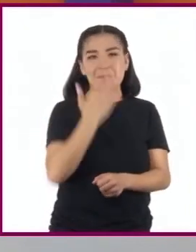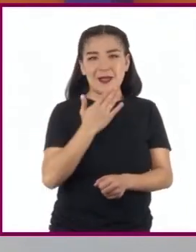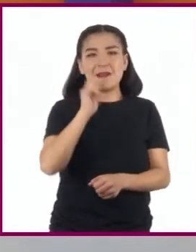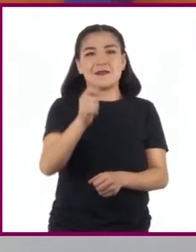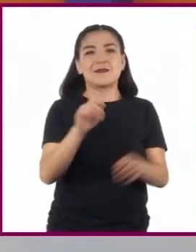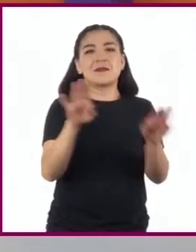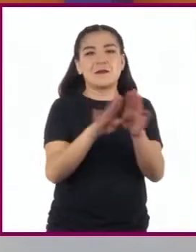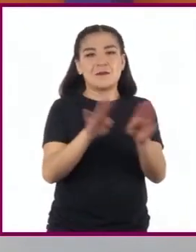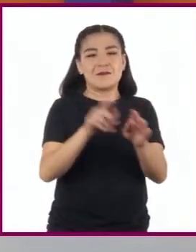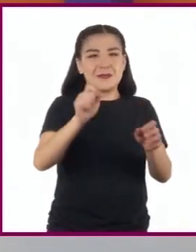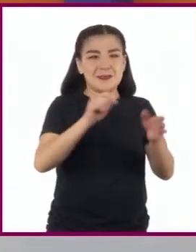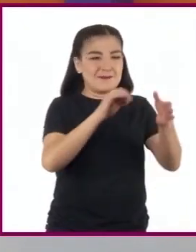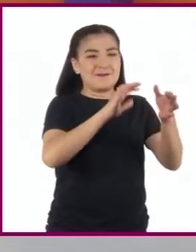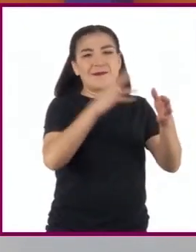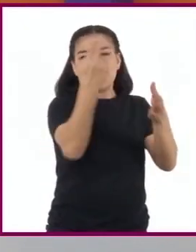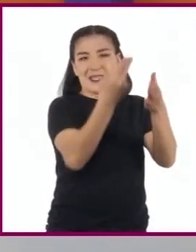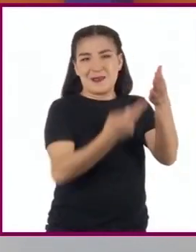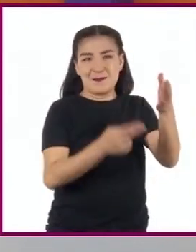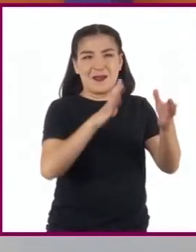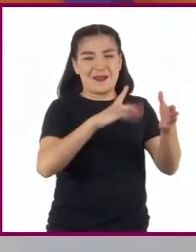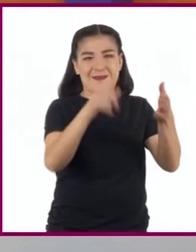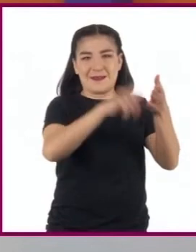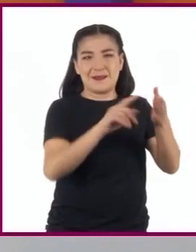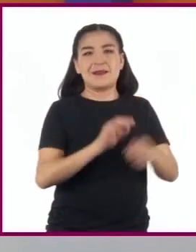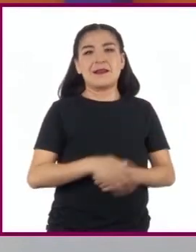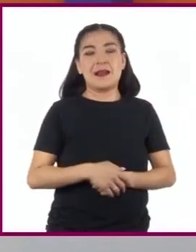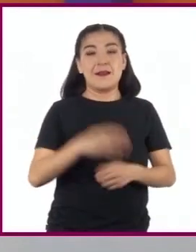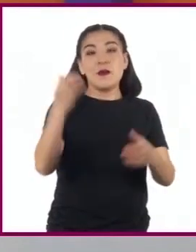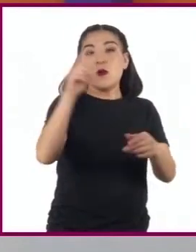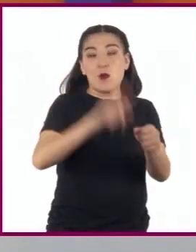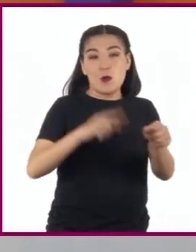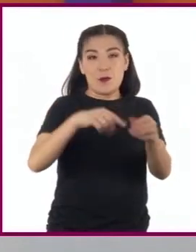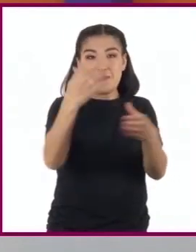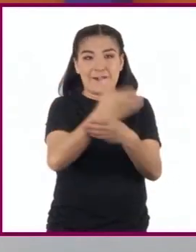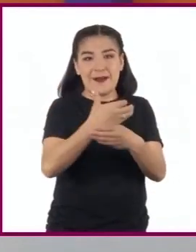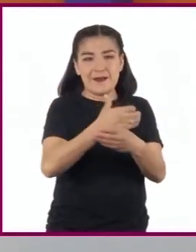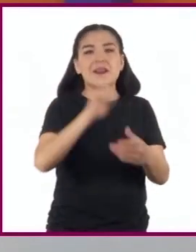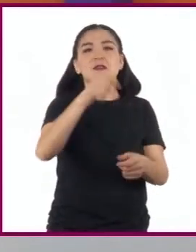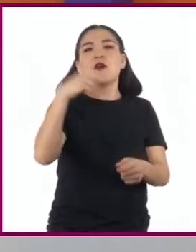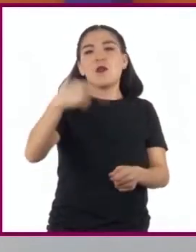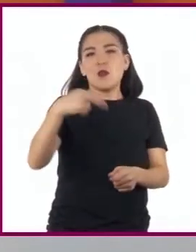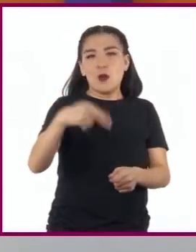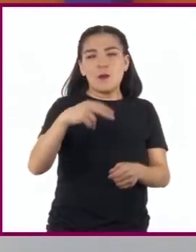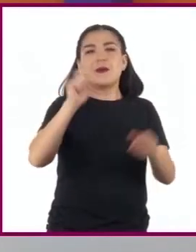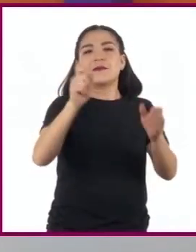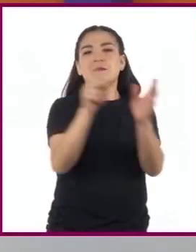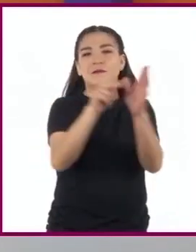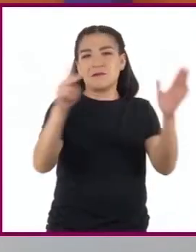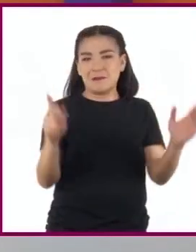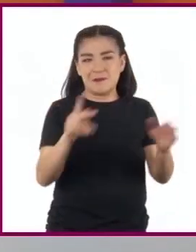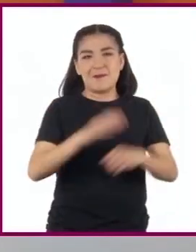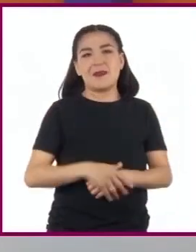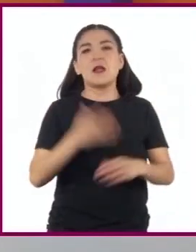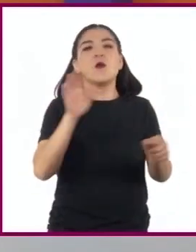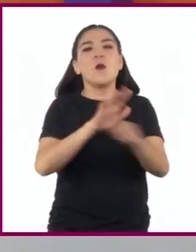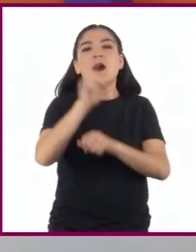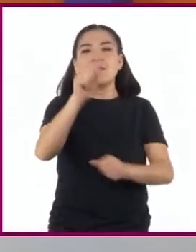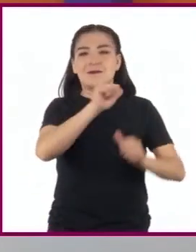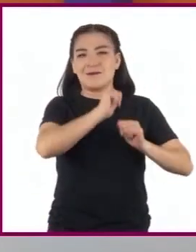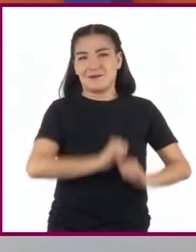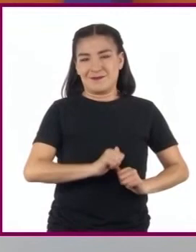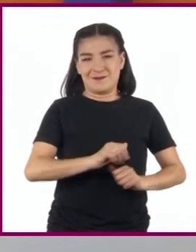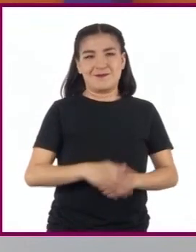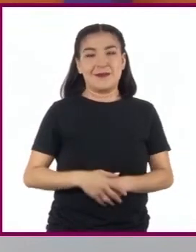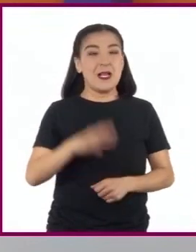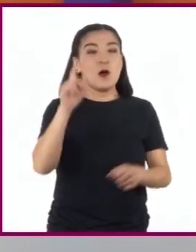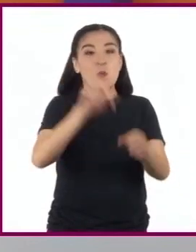el pie de la ilustración. Con café, el nombre del periodista o la agencia de noticias.